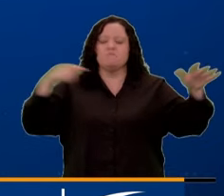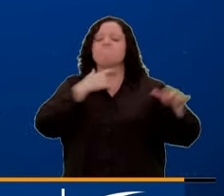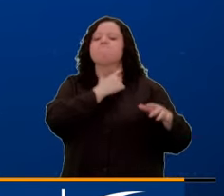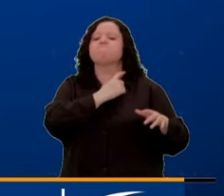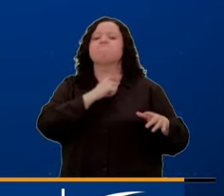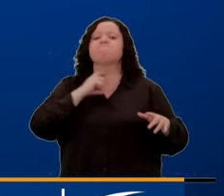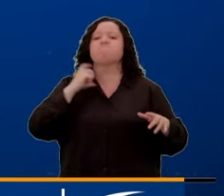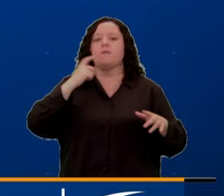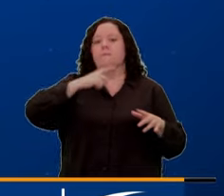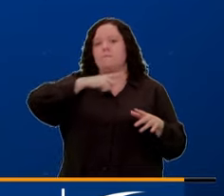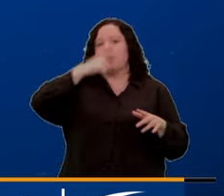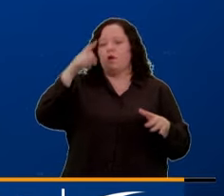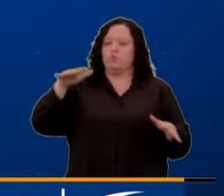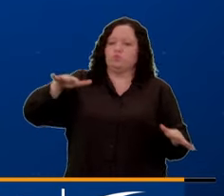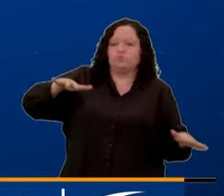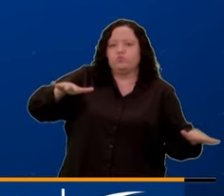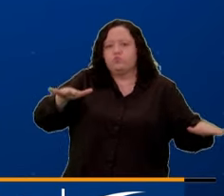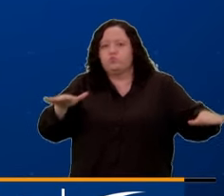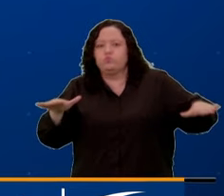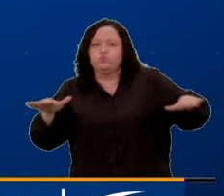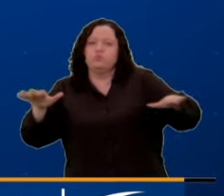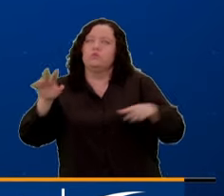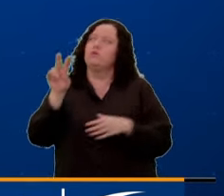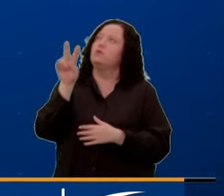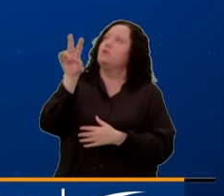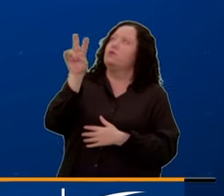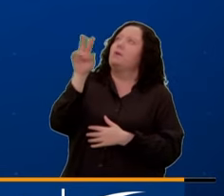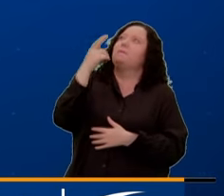y sus coordinados movimientos quizás hablan